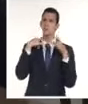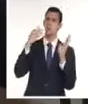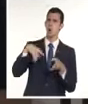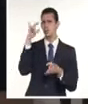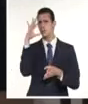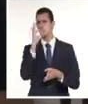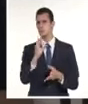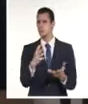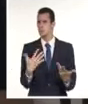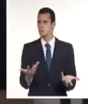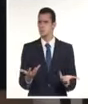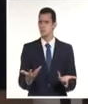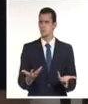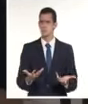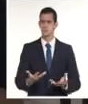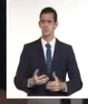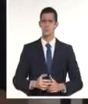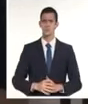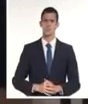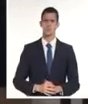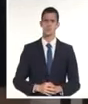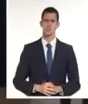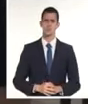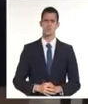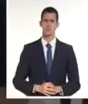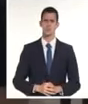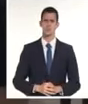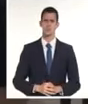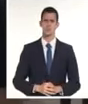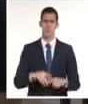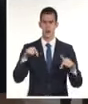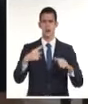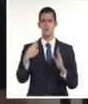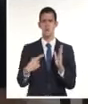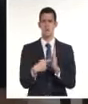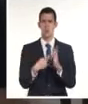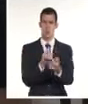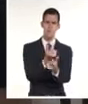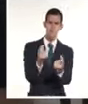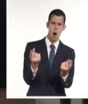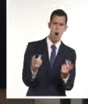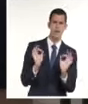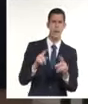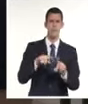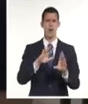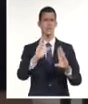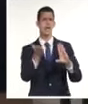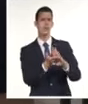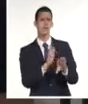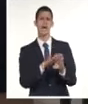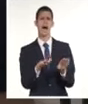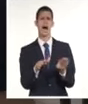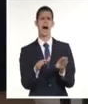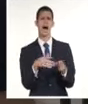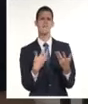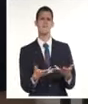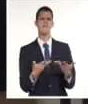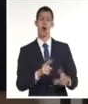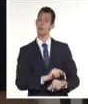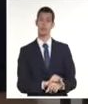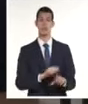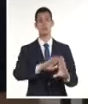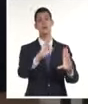él? En los actuales escenarios resultan todavía débiles las sanciones aplicadas a quienes violan la ley de bienestar